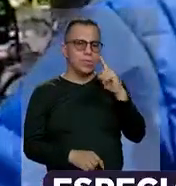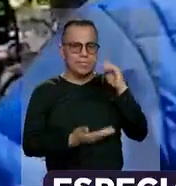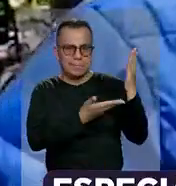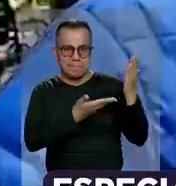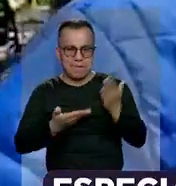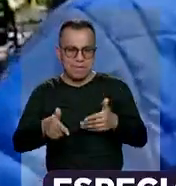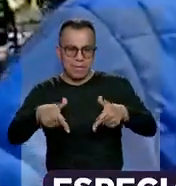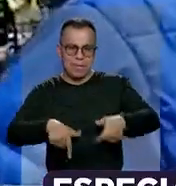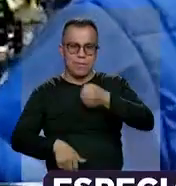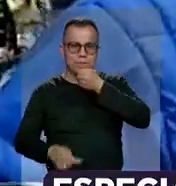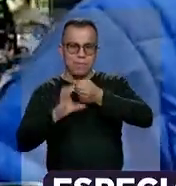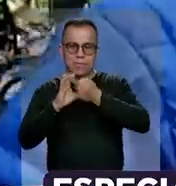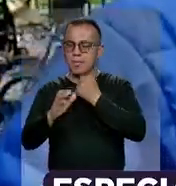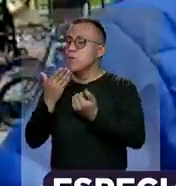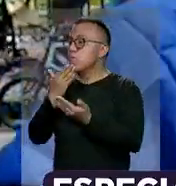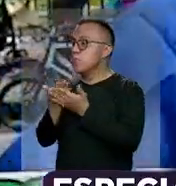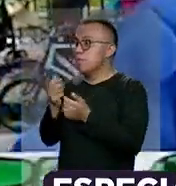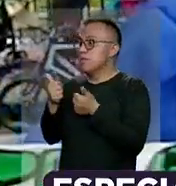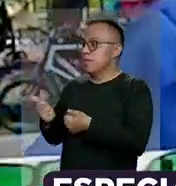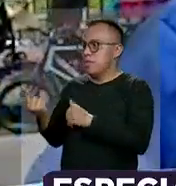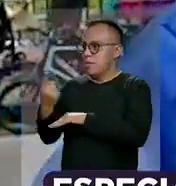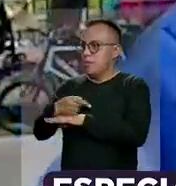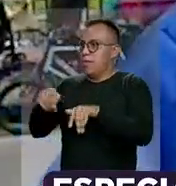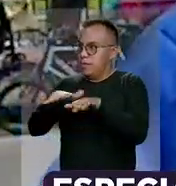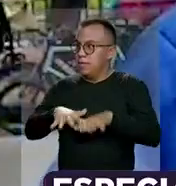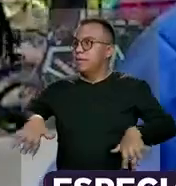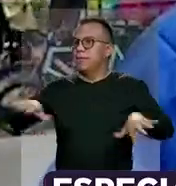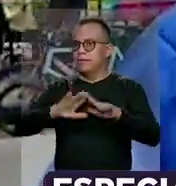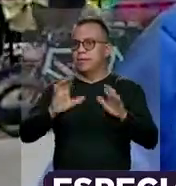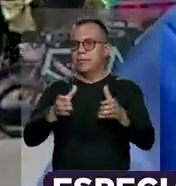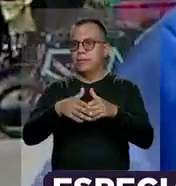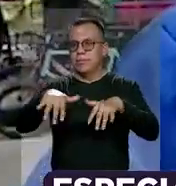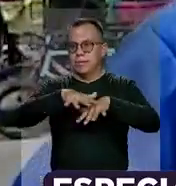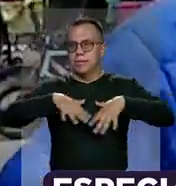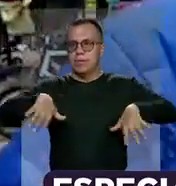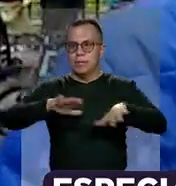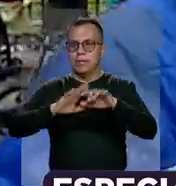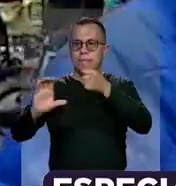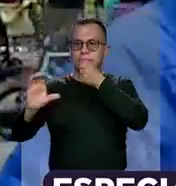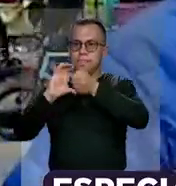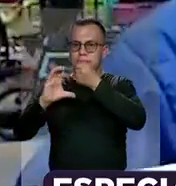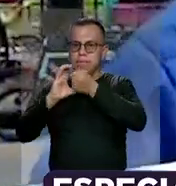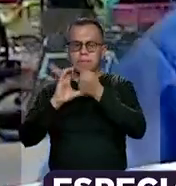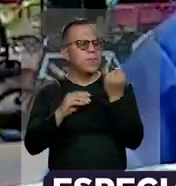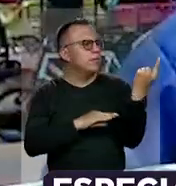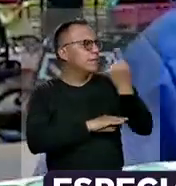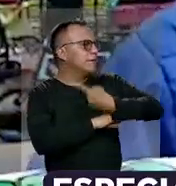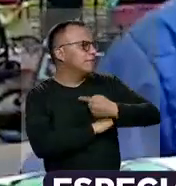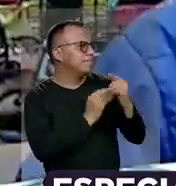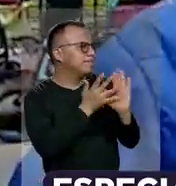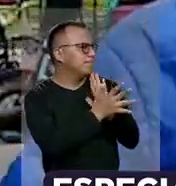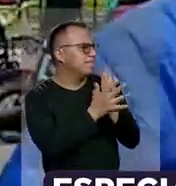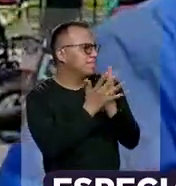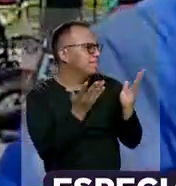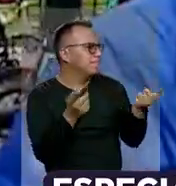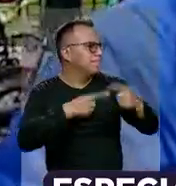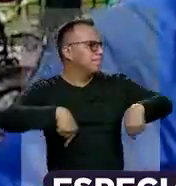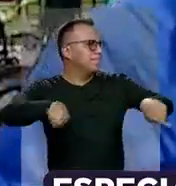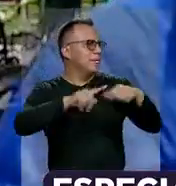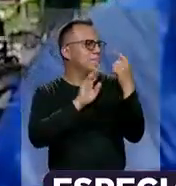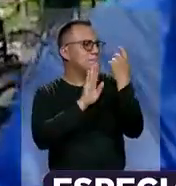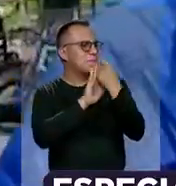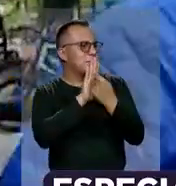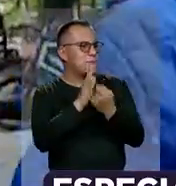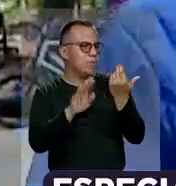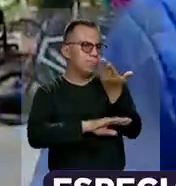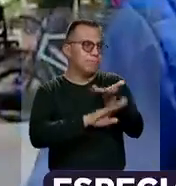Noticias Capital. Hola, buen día, Carlos. Muchas gracias por el espacio que nos ha brindado en Canal Capital. Don Luis, cuéntenos cuáles son esas peticiones